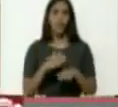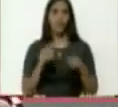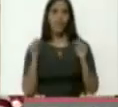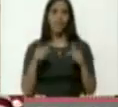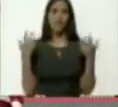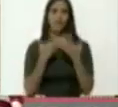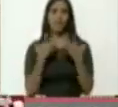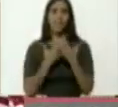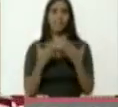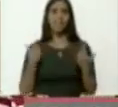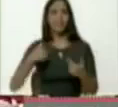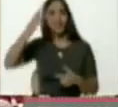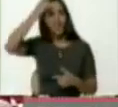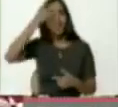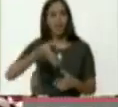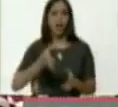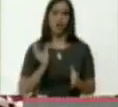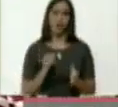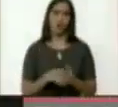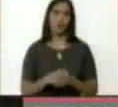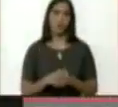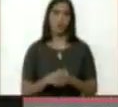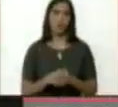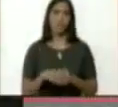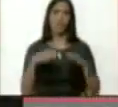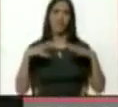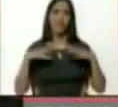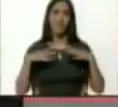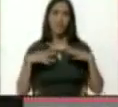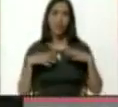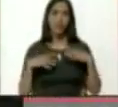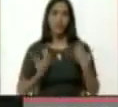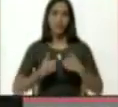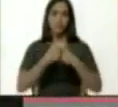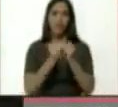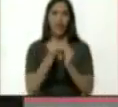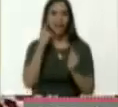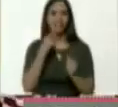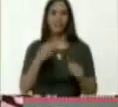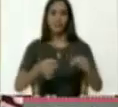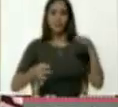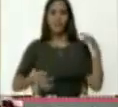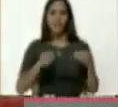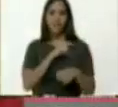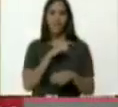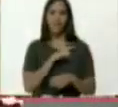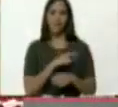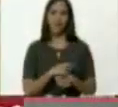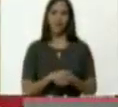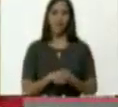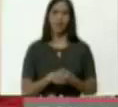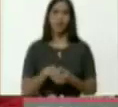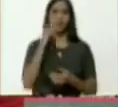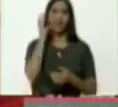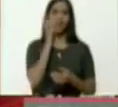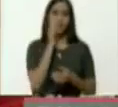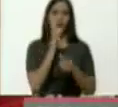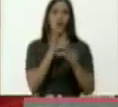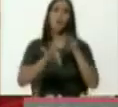pelea me tiene ya ladillado. Estas vacaciones son para ellos caerse carajazo de quién va a recibir esta pelea en enero. Que si Capriles es